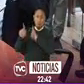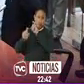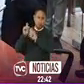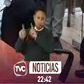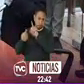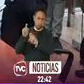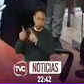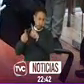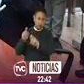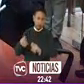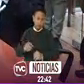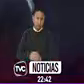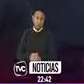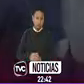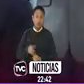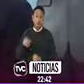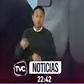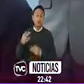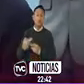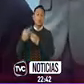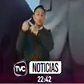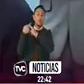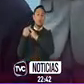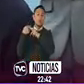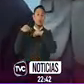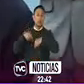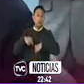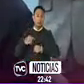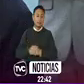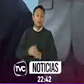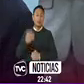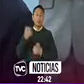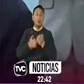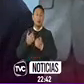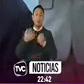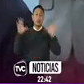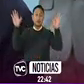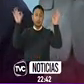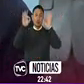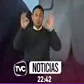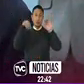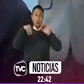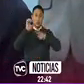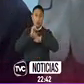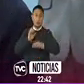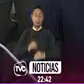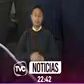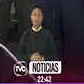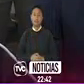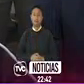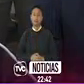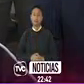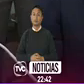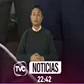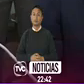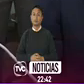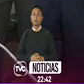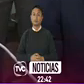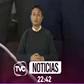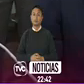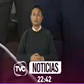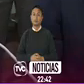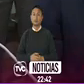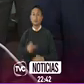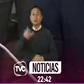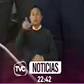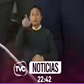Asamblea Nacional por su rol y responsabilidad sobre la crisis energética que afronta el Ecuador. Tampoco el ministro es un señor